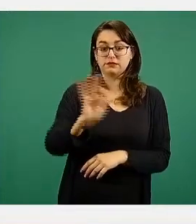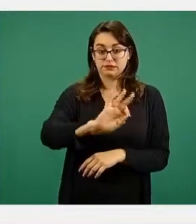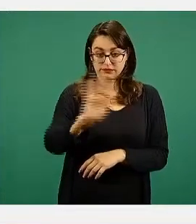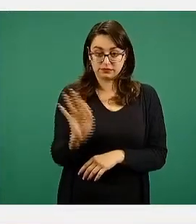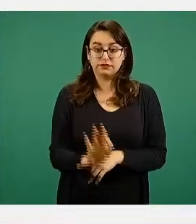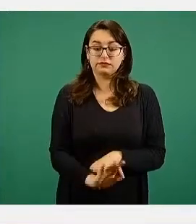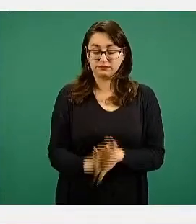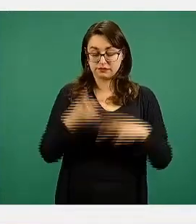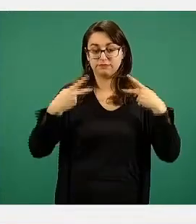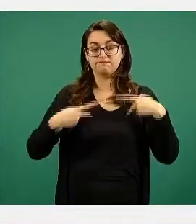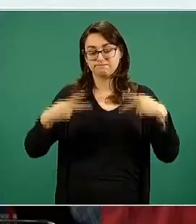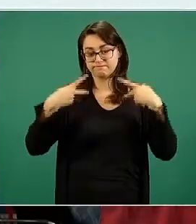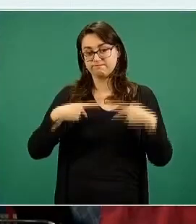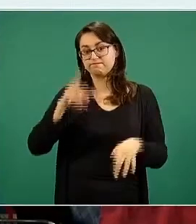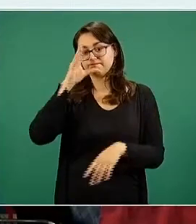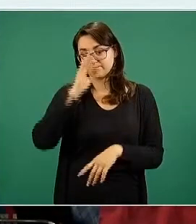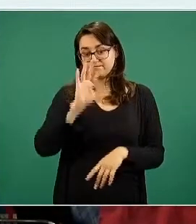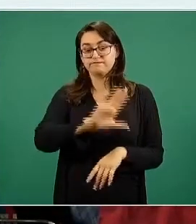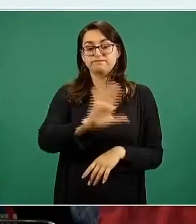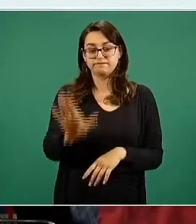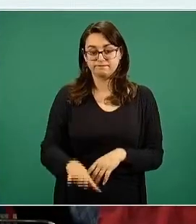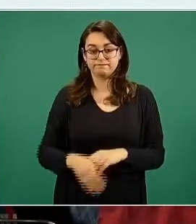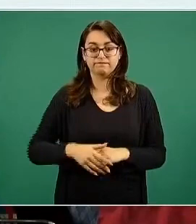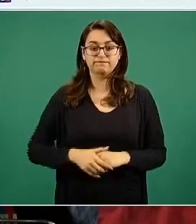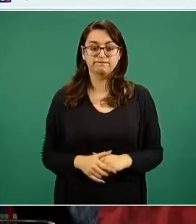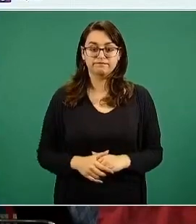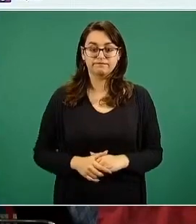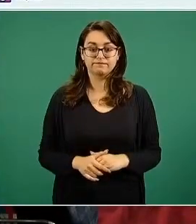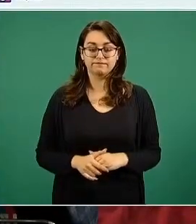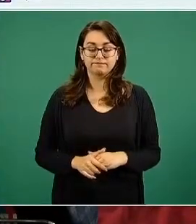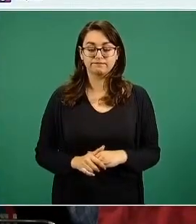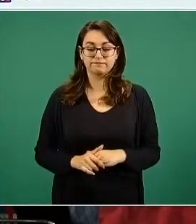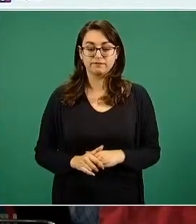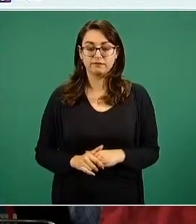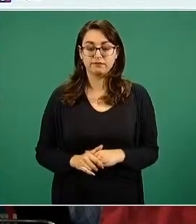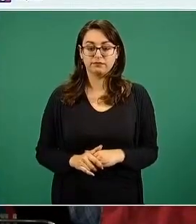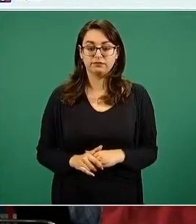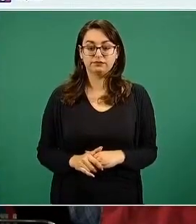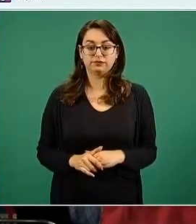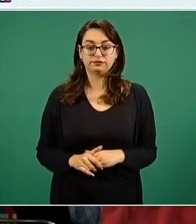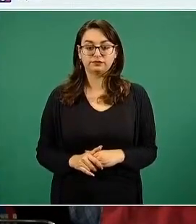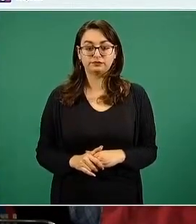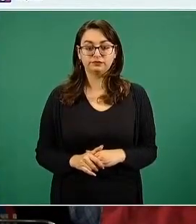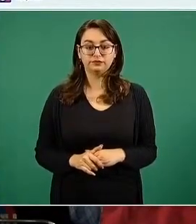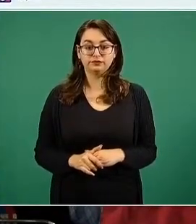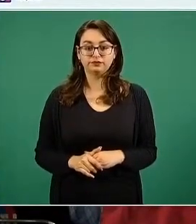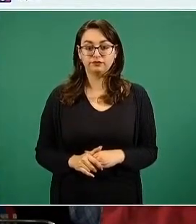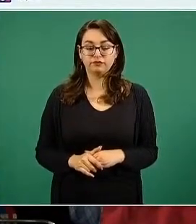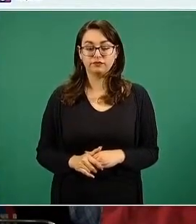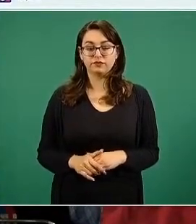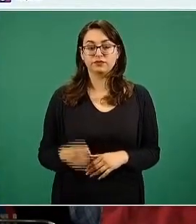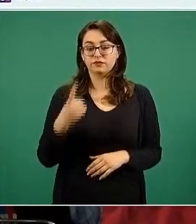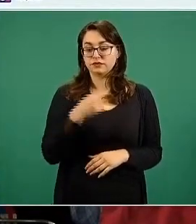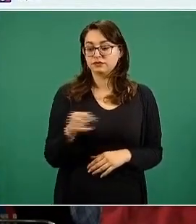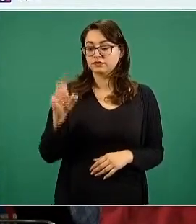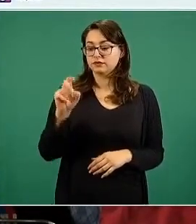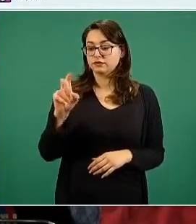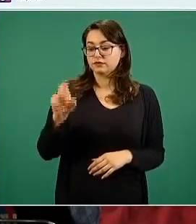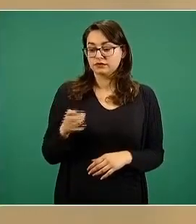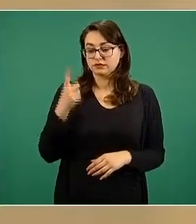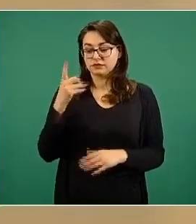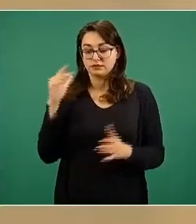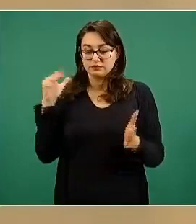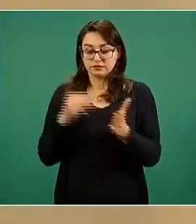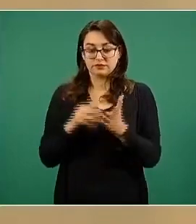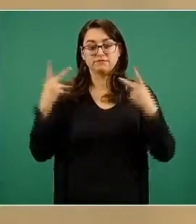los datos que tenemos del Sistema Nacional de Vigilancia Epidemiológica. Son 131,000 personas